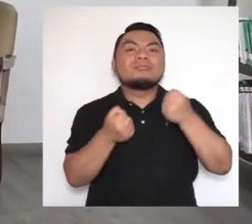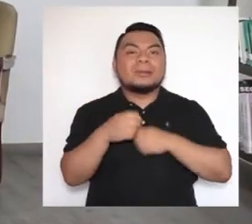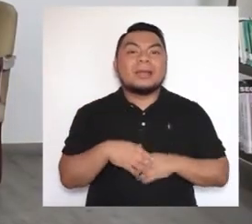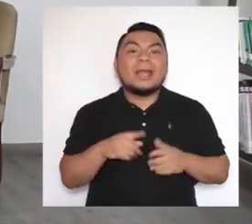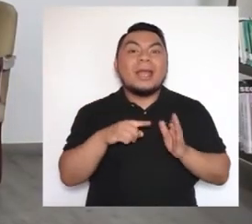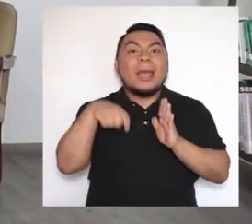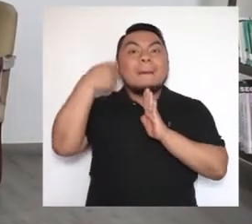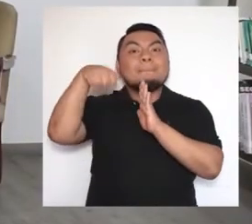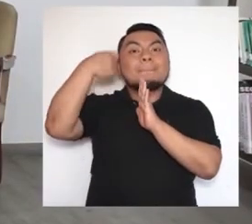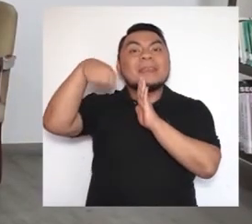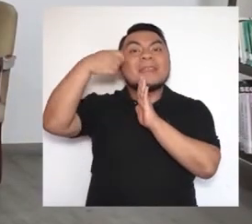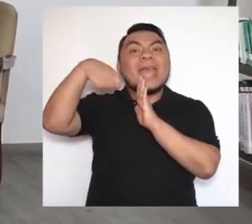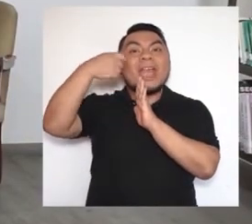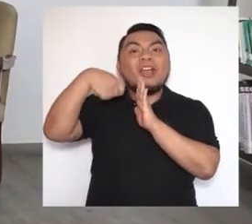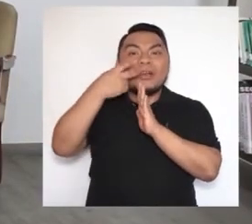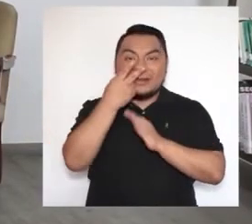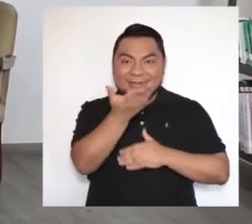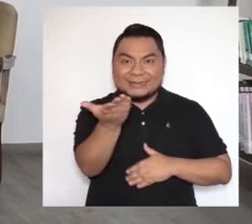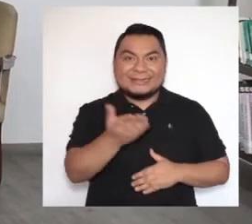¡Video de policía de tránsito!